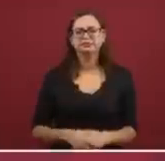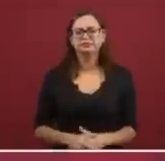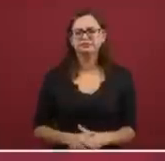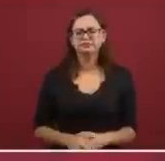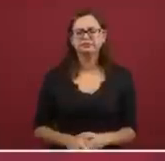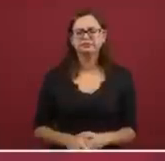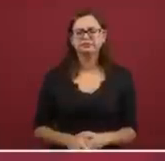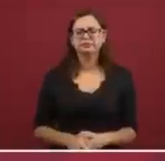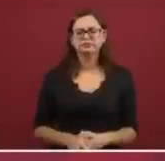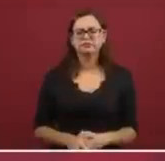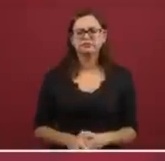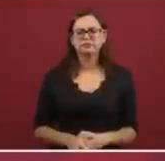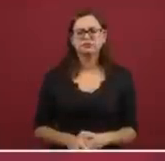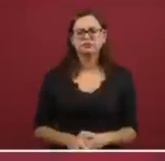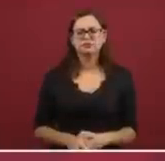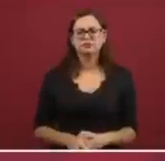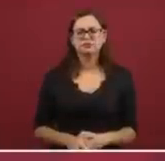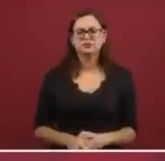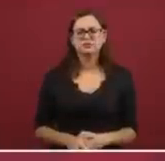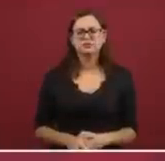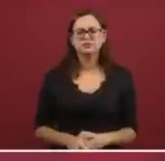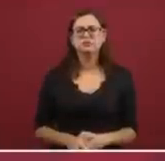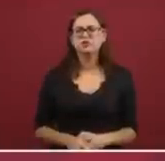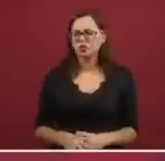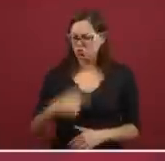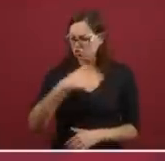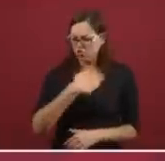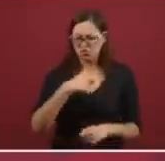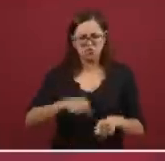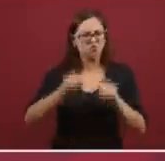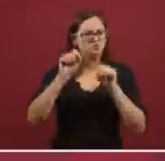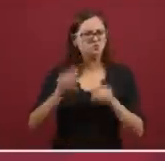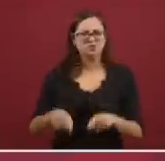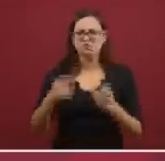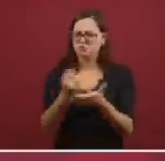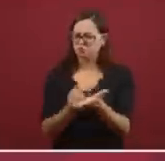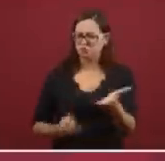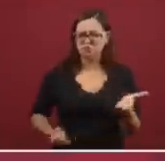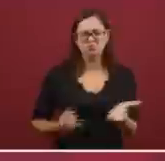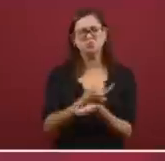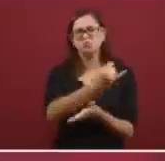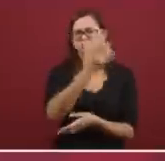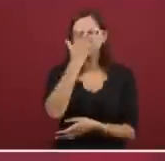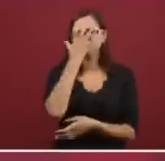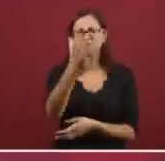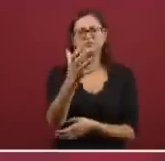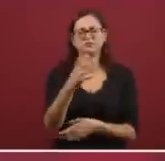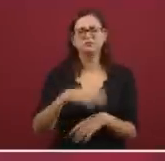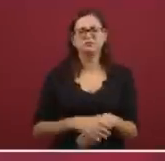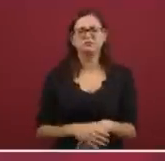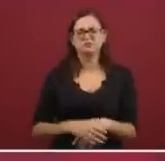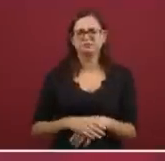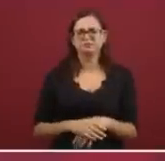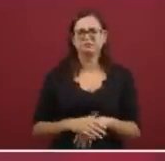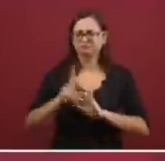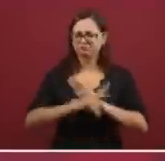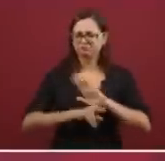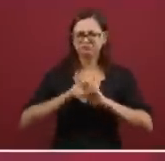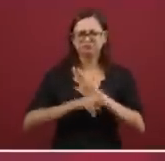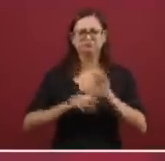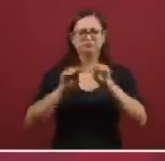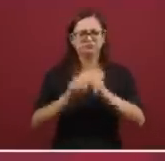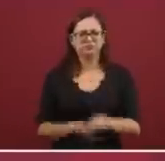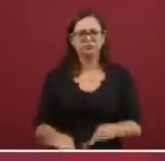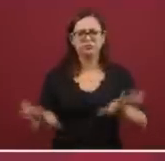a la Guardia Nacional. Reafirmo mi postura de ayer, creo que en el video está claro, es